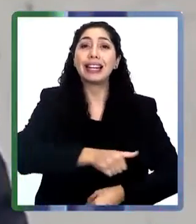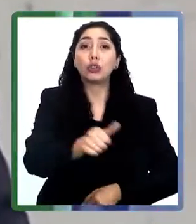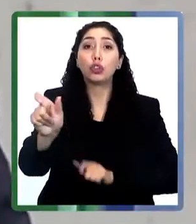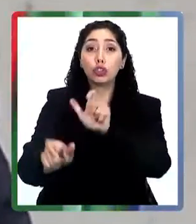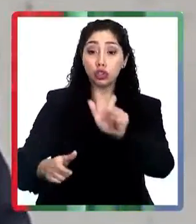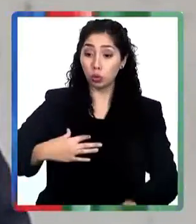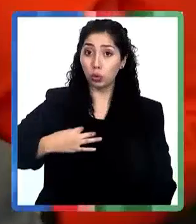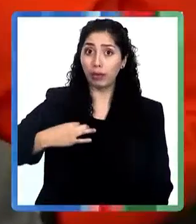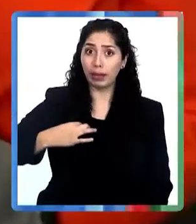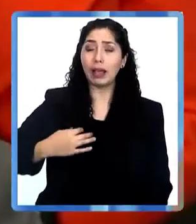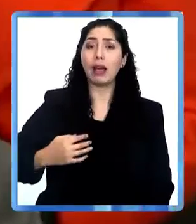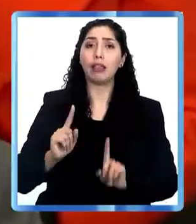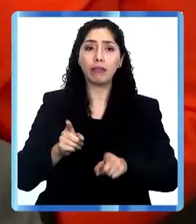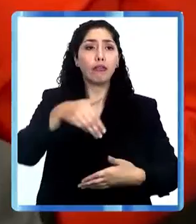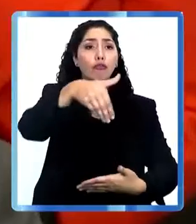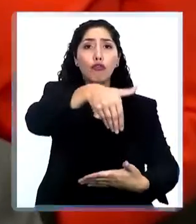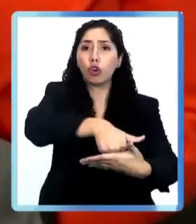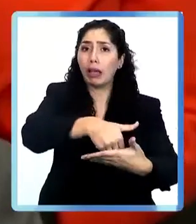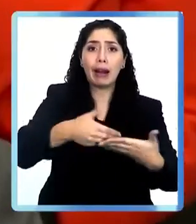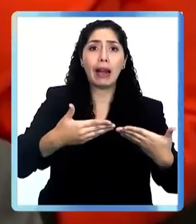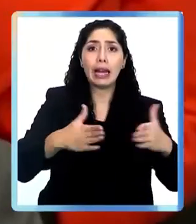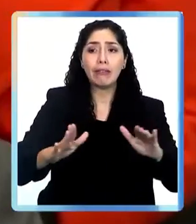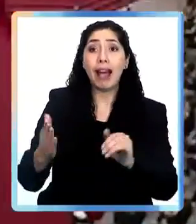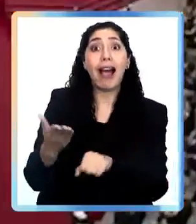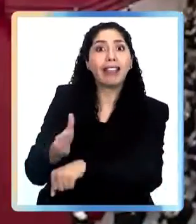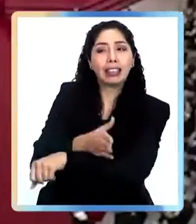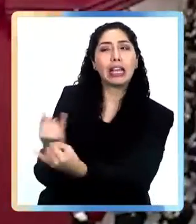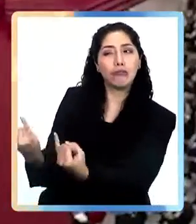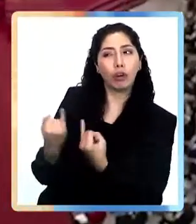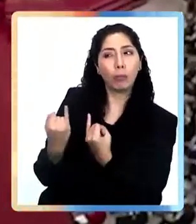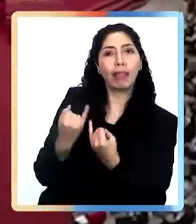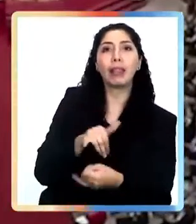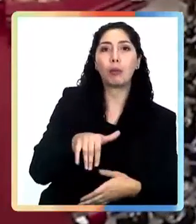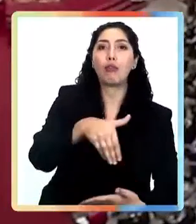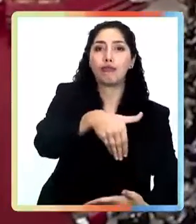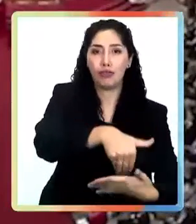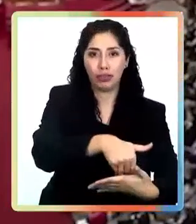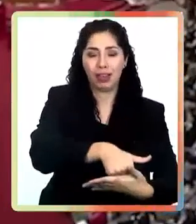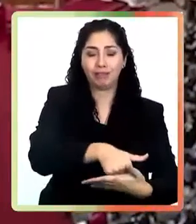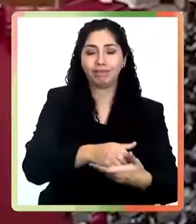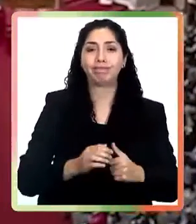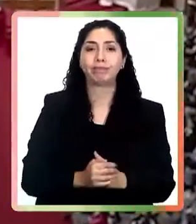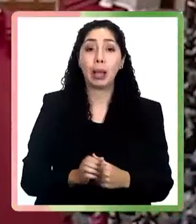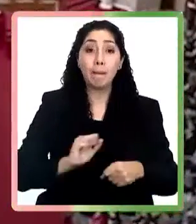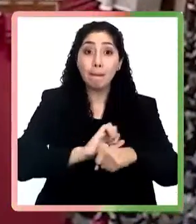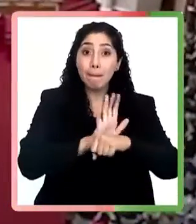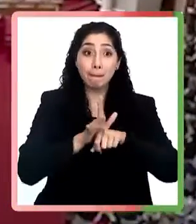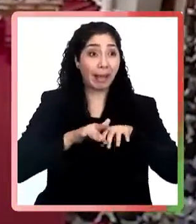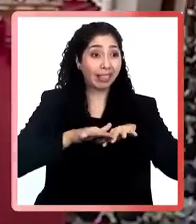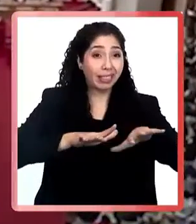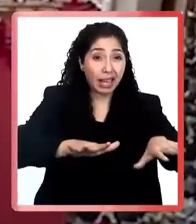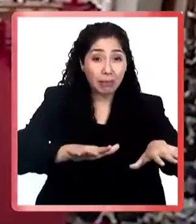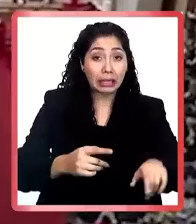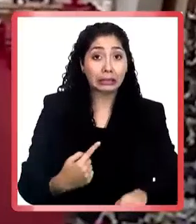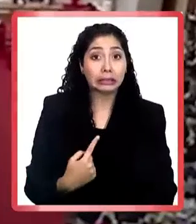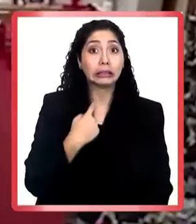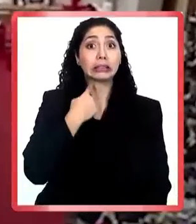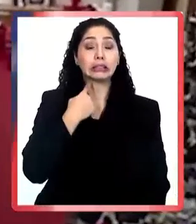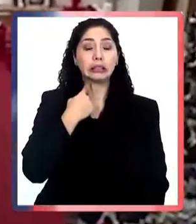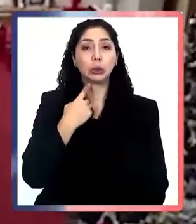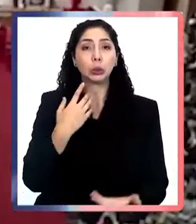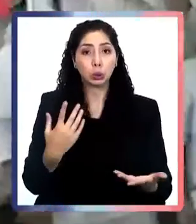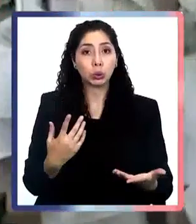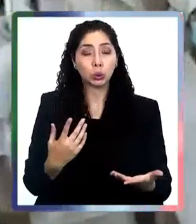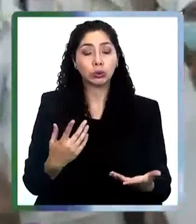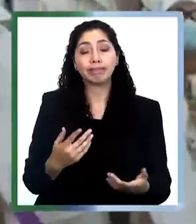manifieste libremente en las urnas de manera informada las consecuencias de esta pandemia en todas sus dimensiones especialmente en humanos